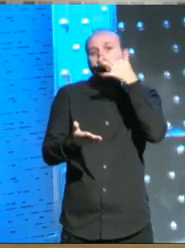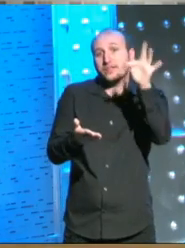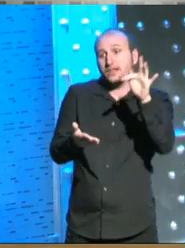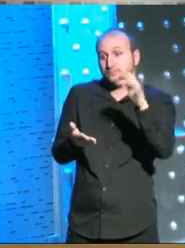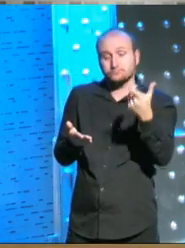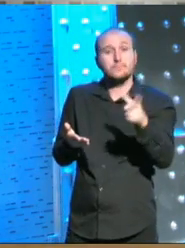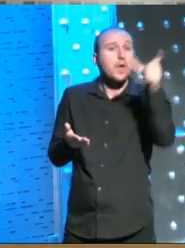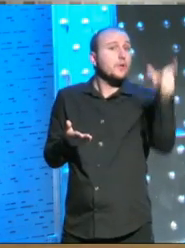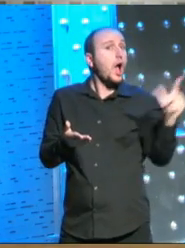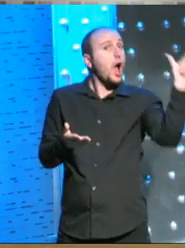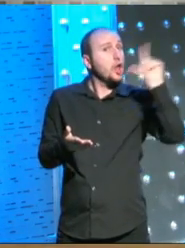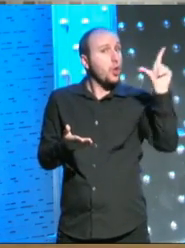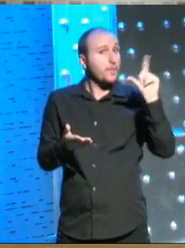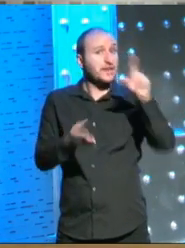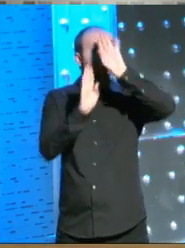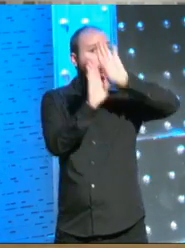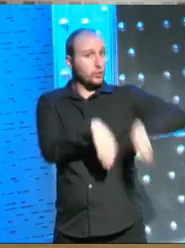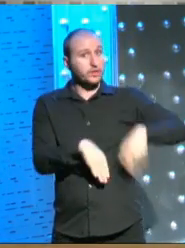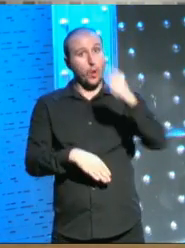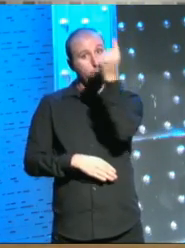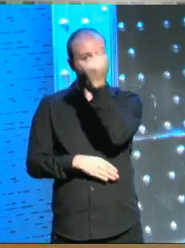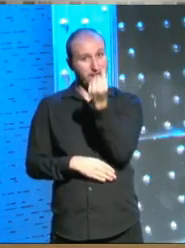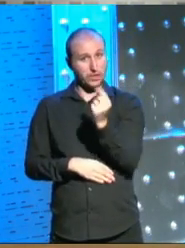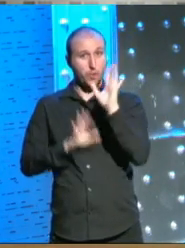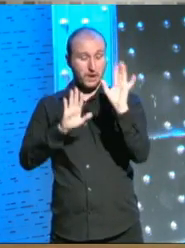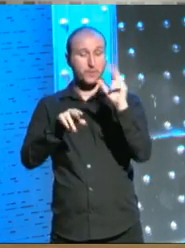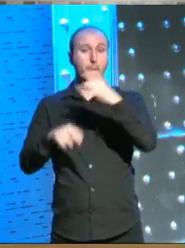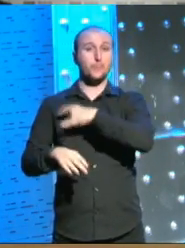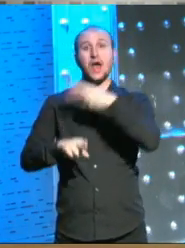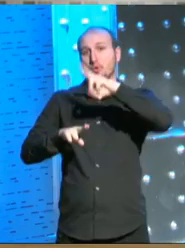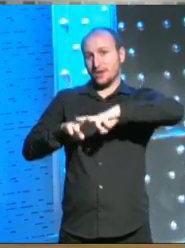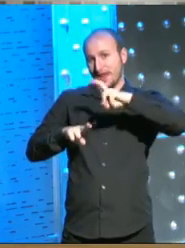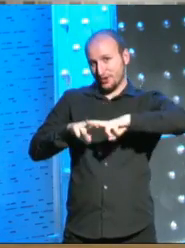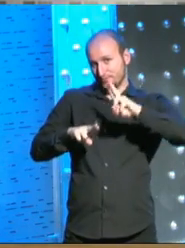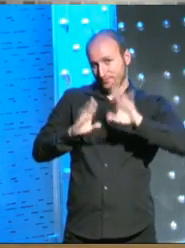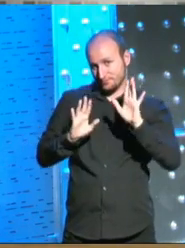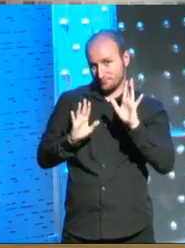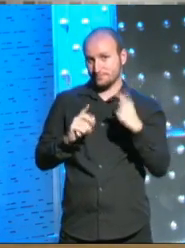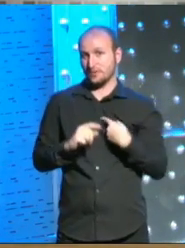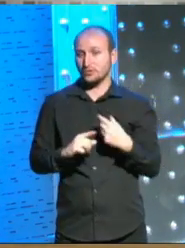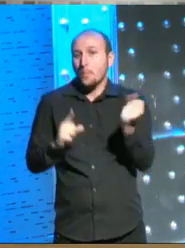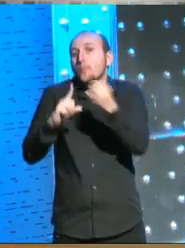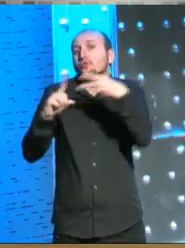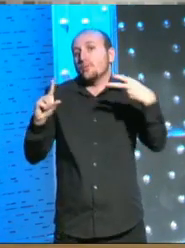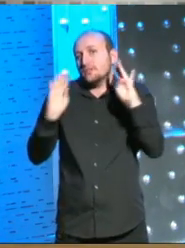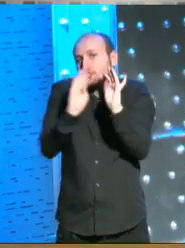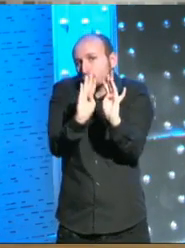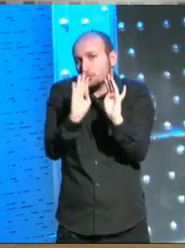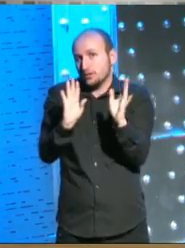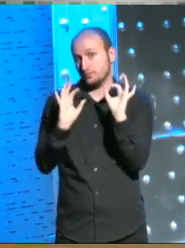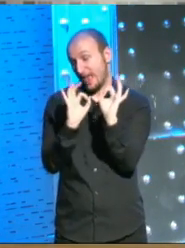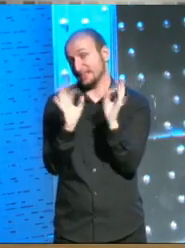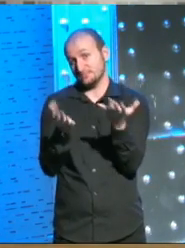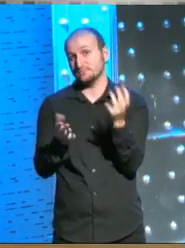Lumière es el último pintor impresionista, pero en blanco y negro. Paradoja, chiste, broma, pero esa es la